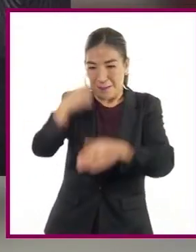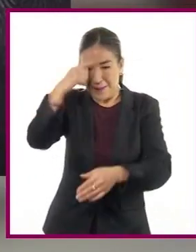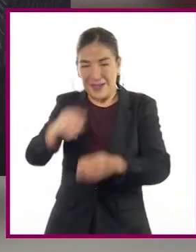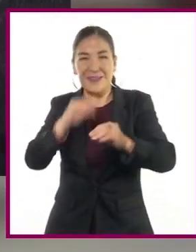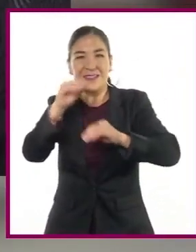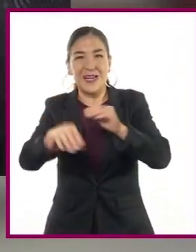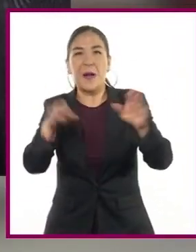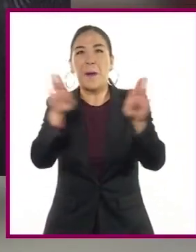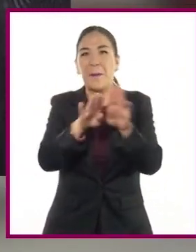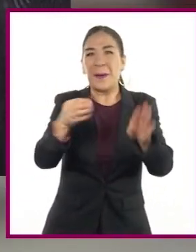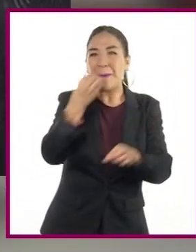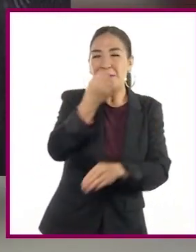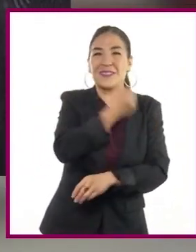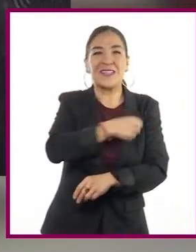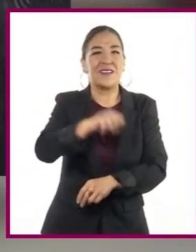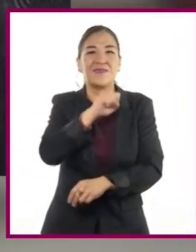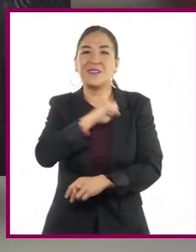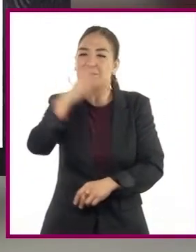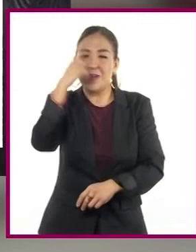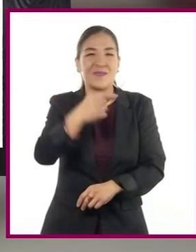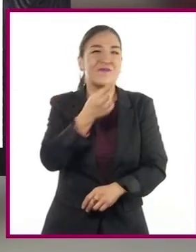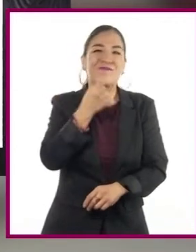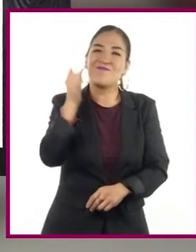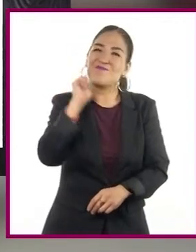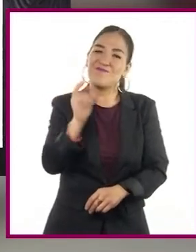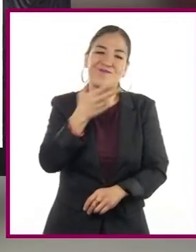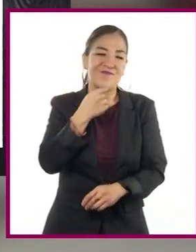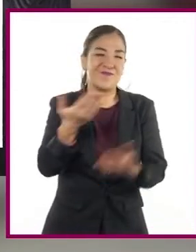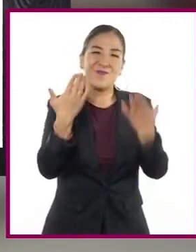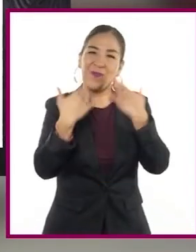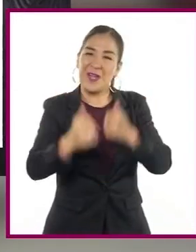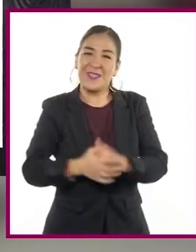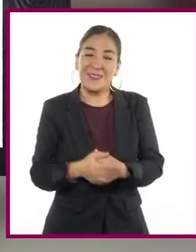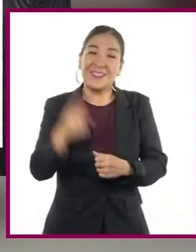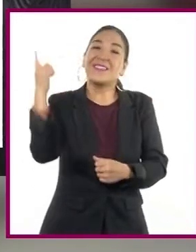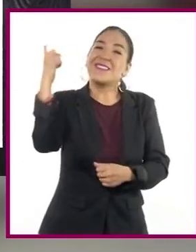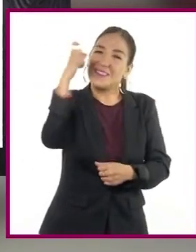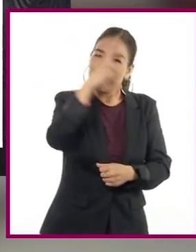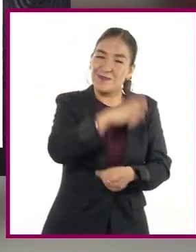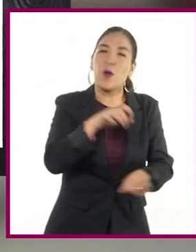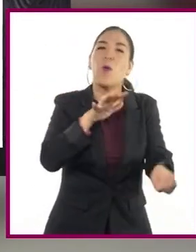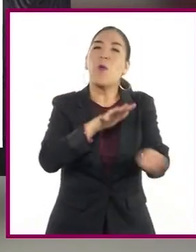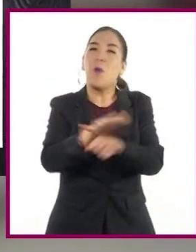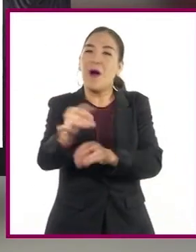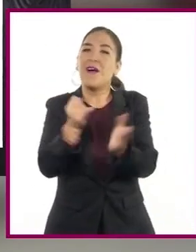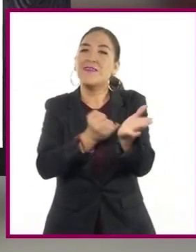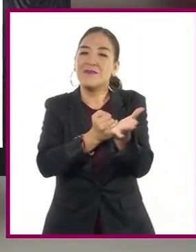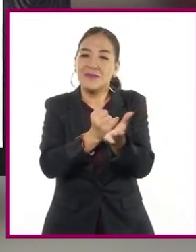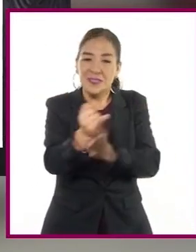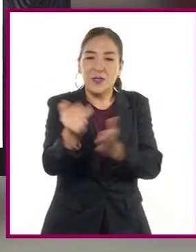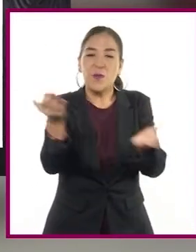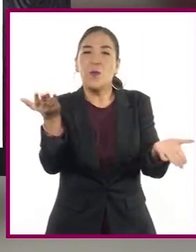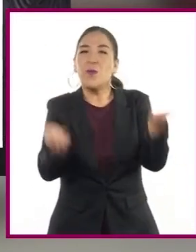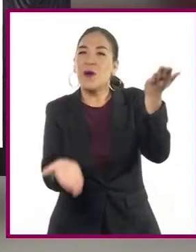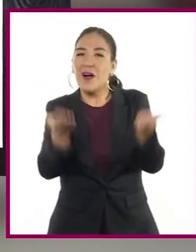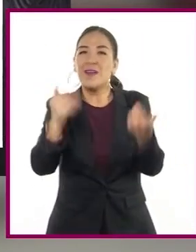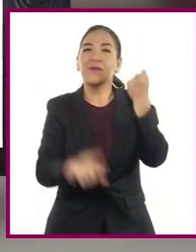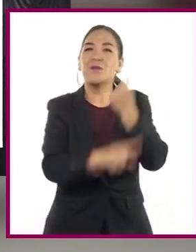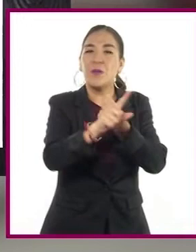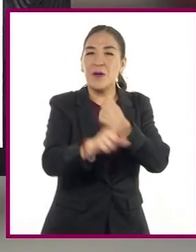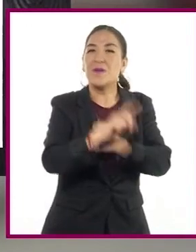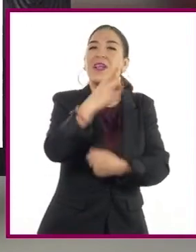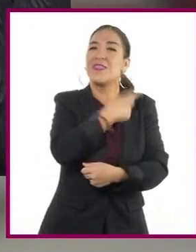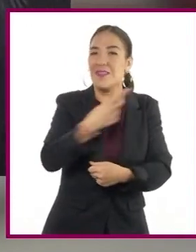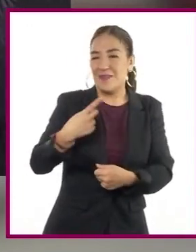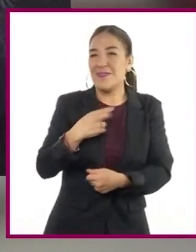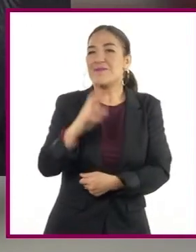sean atractivos para niños y niñas. Es difícil decidir cuál de los dos problemas debemos